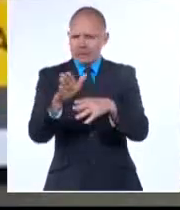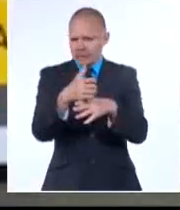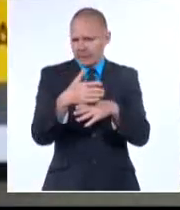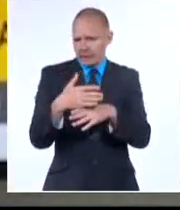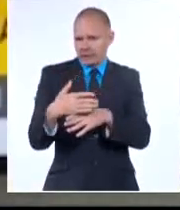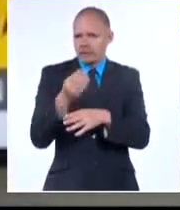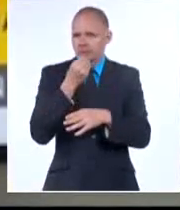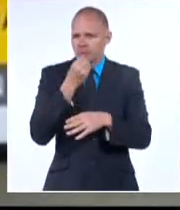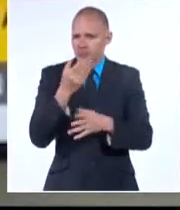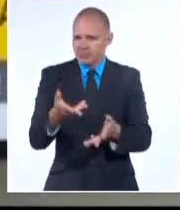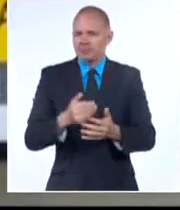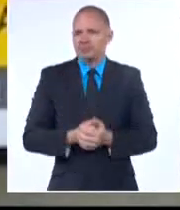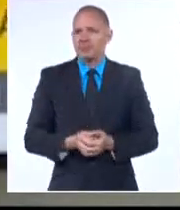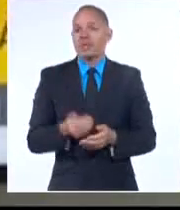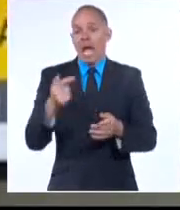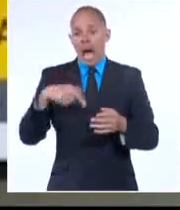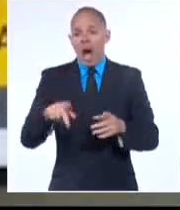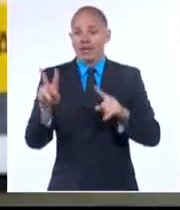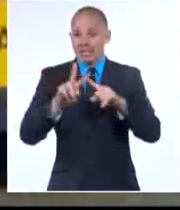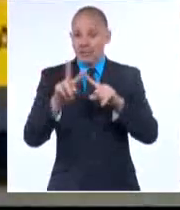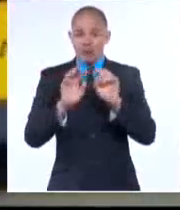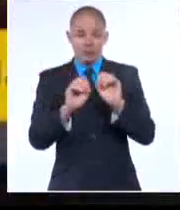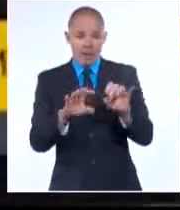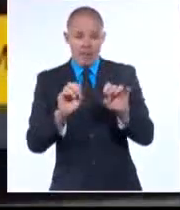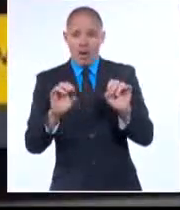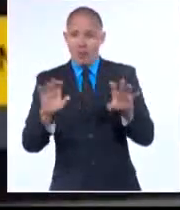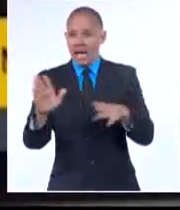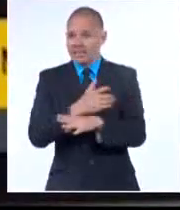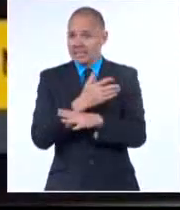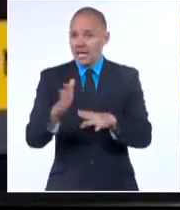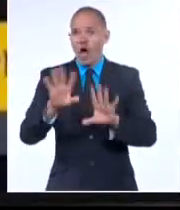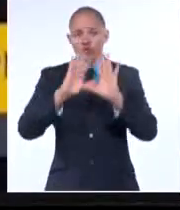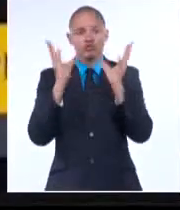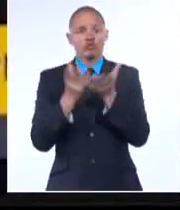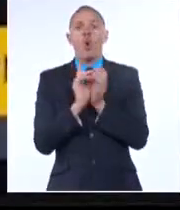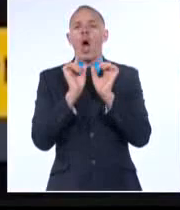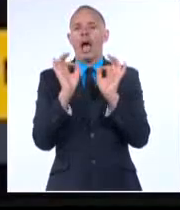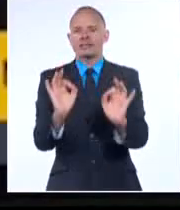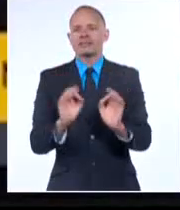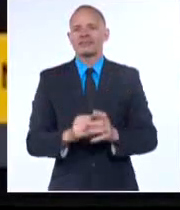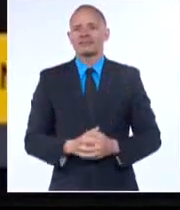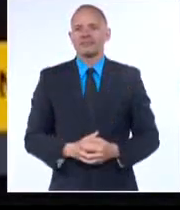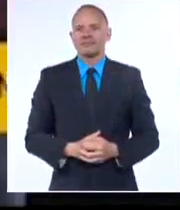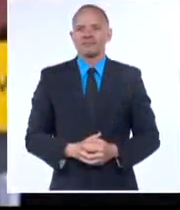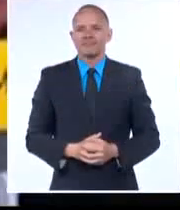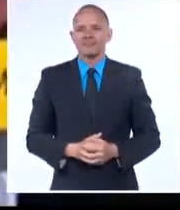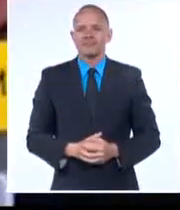países. Los canales de la televisión de Belarús se hicieron eco de la visita.